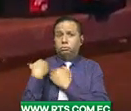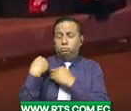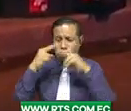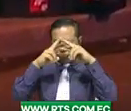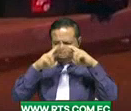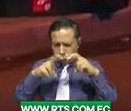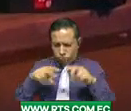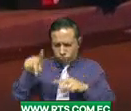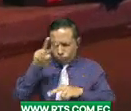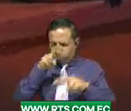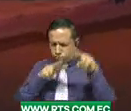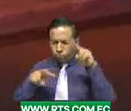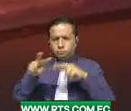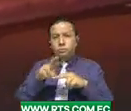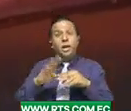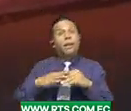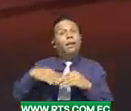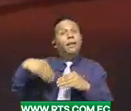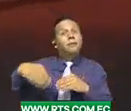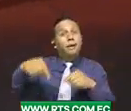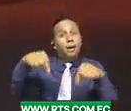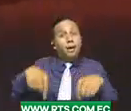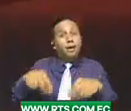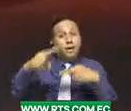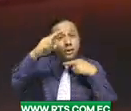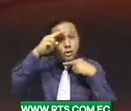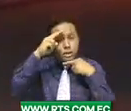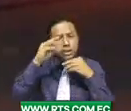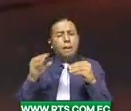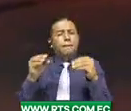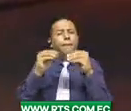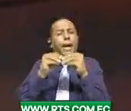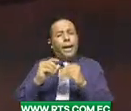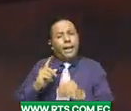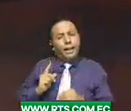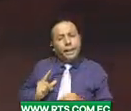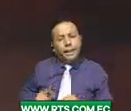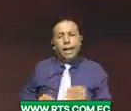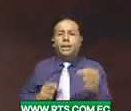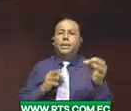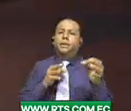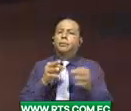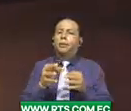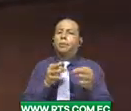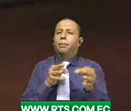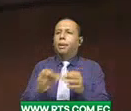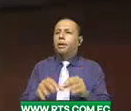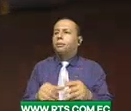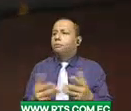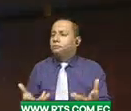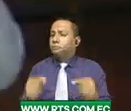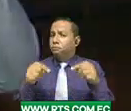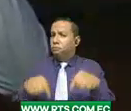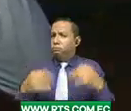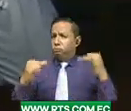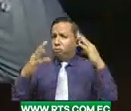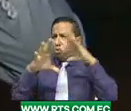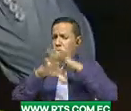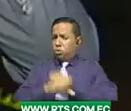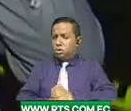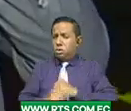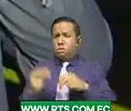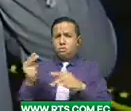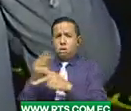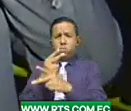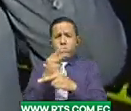vamos a tener ya el desarrollo, más detalles de lo que fue esta noche bastante violenta acá en la ciudad de Guayaquil y